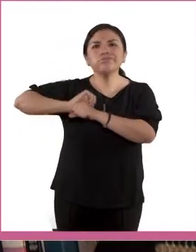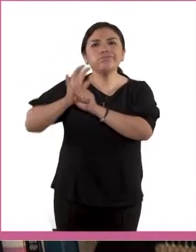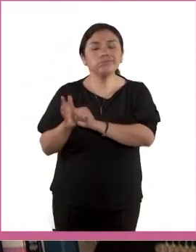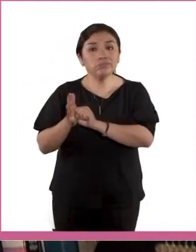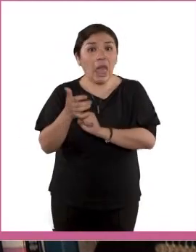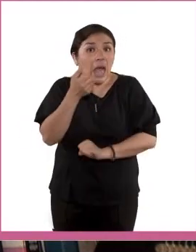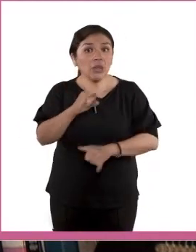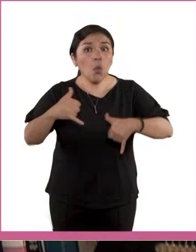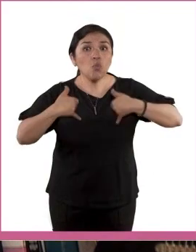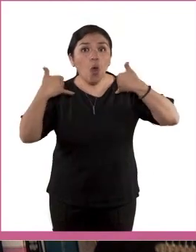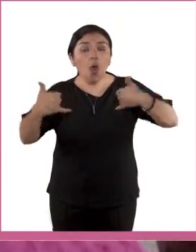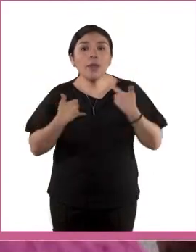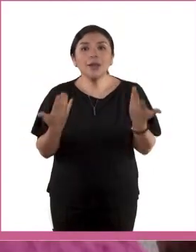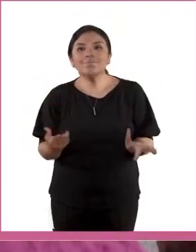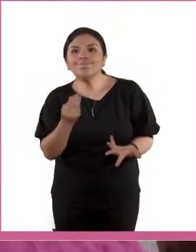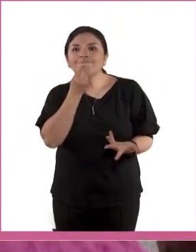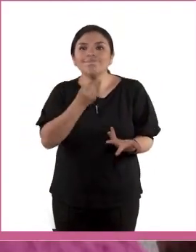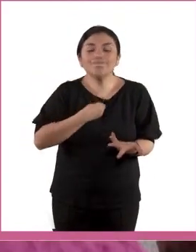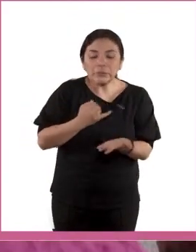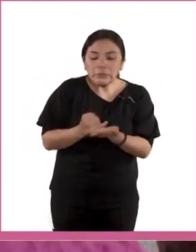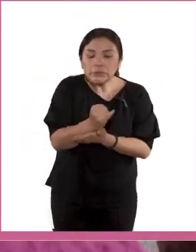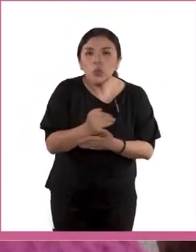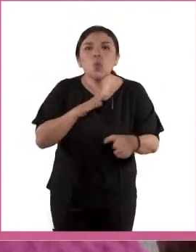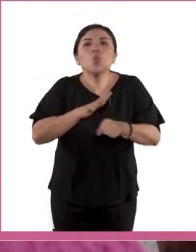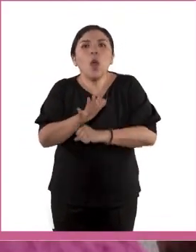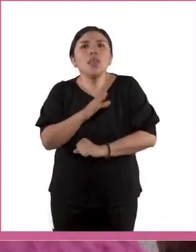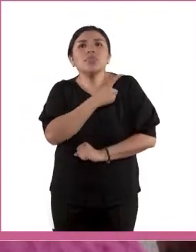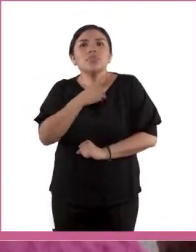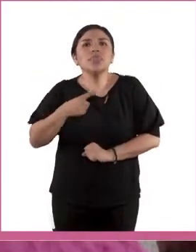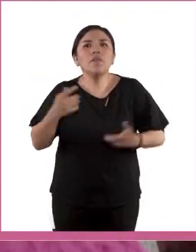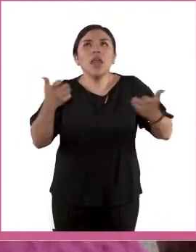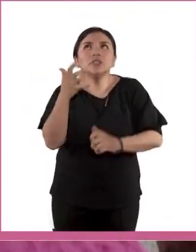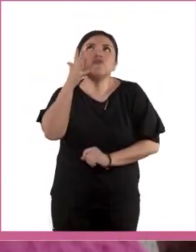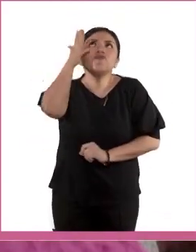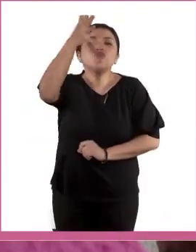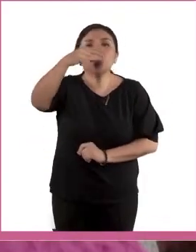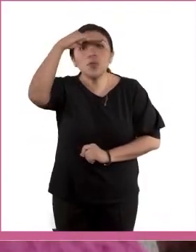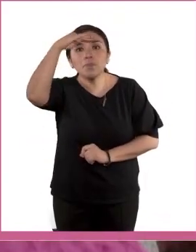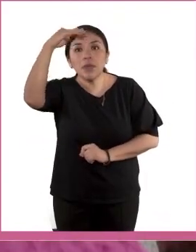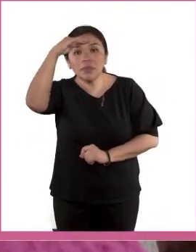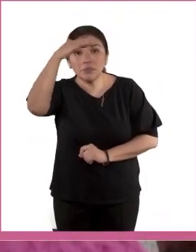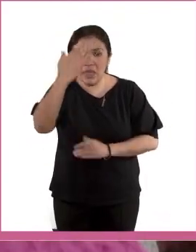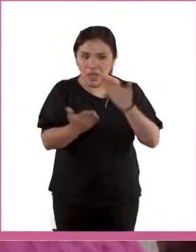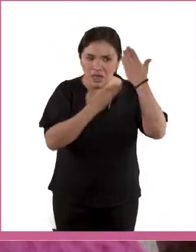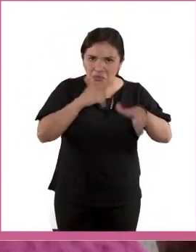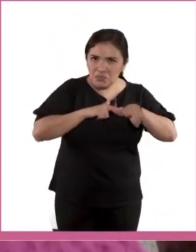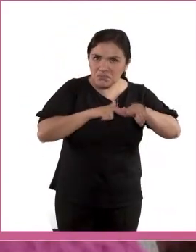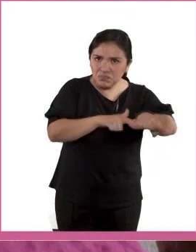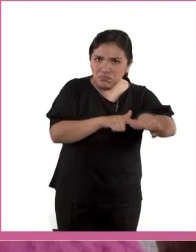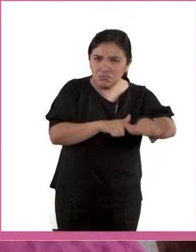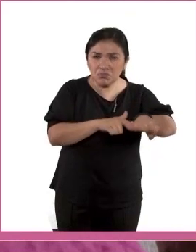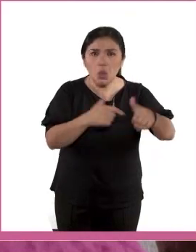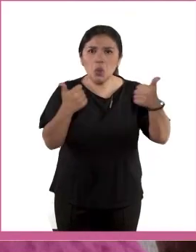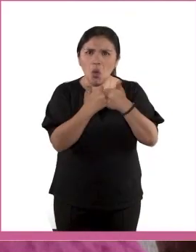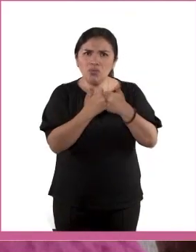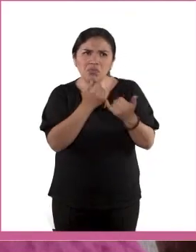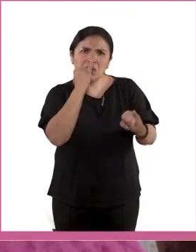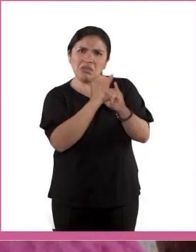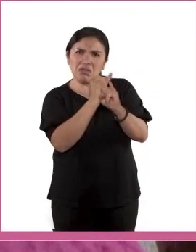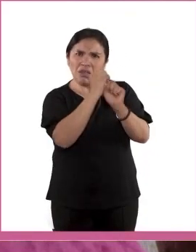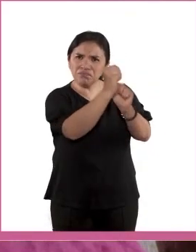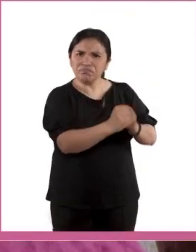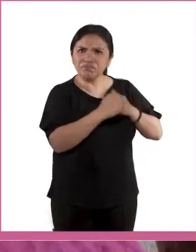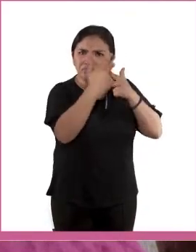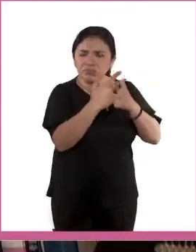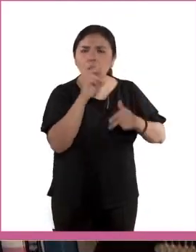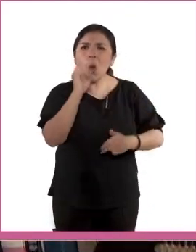la pandemia. La juventud ha tenido que decidir de manera inmediata cuál es su mejor opción ante el futuro. ¿Seguir estudiando? ¿Tal vez con clases